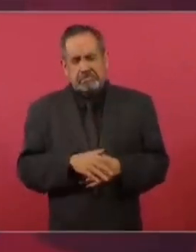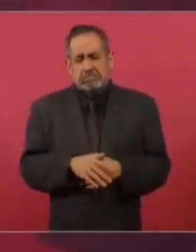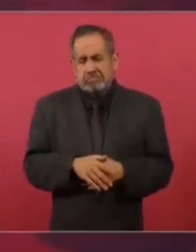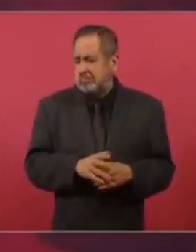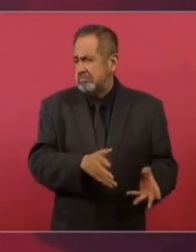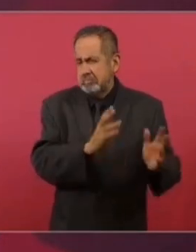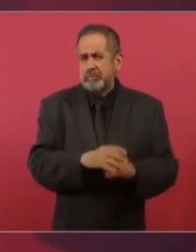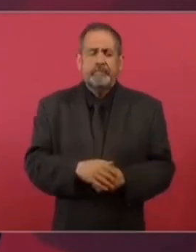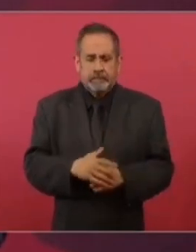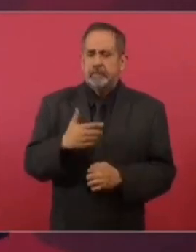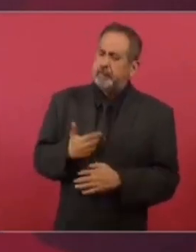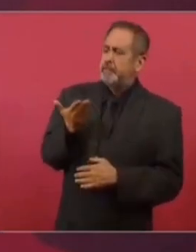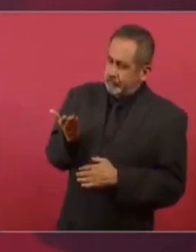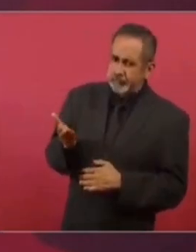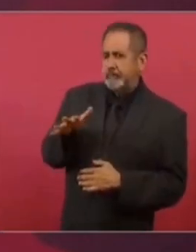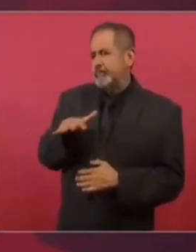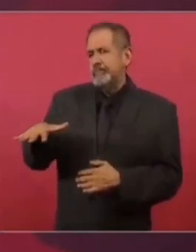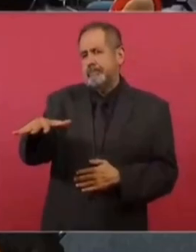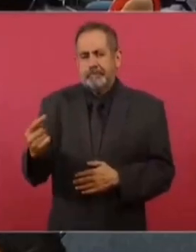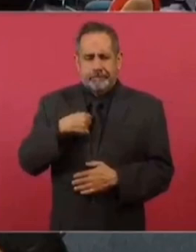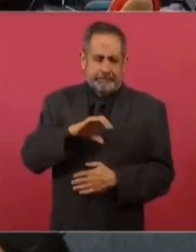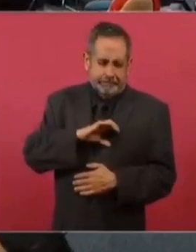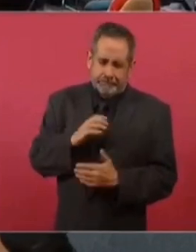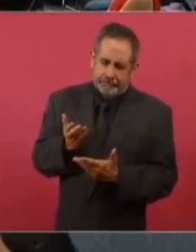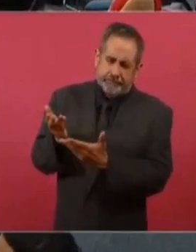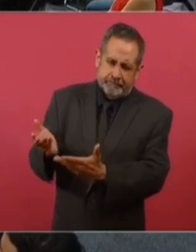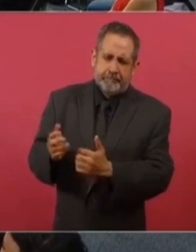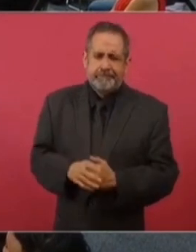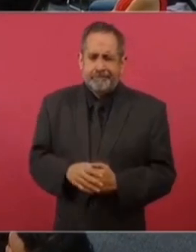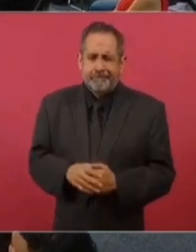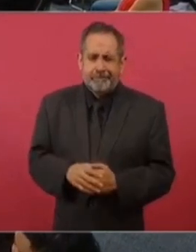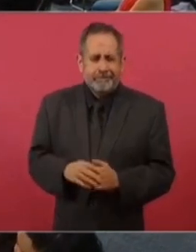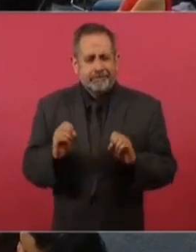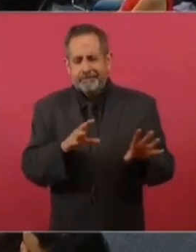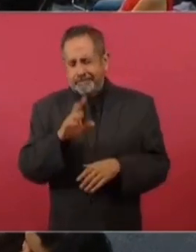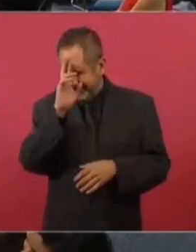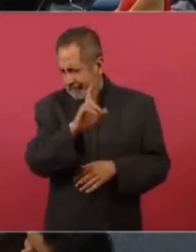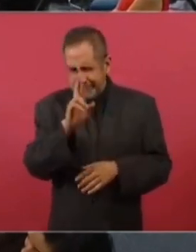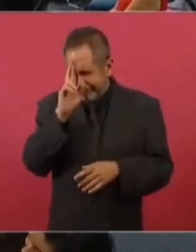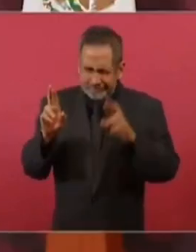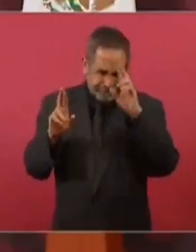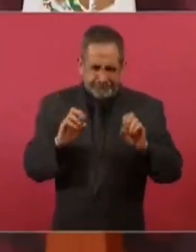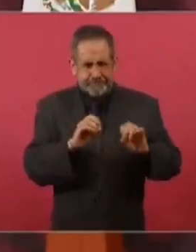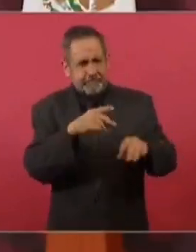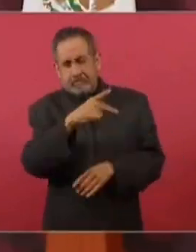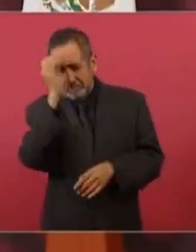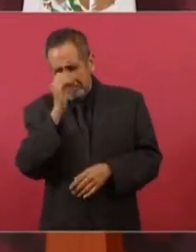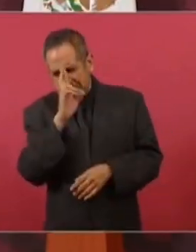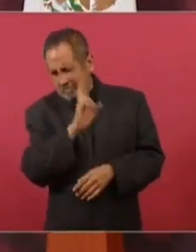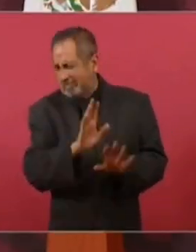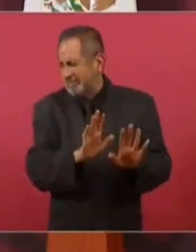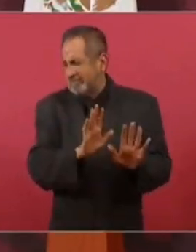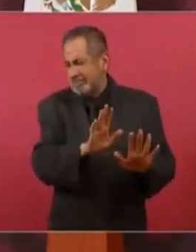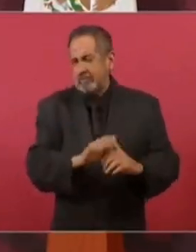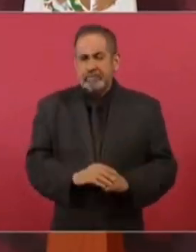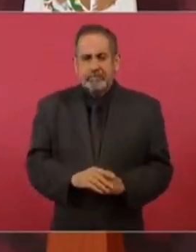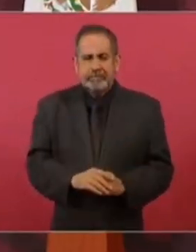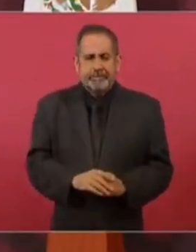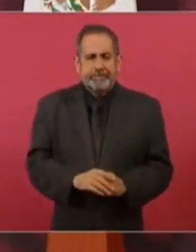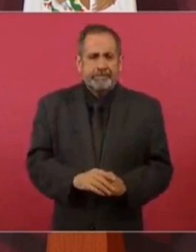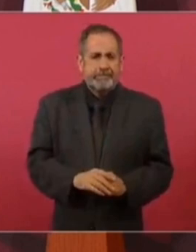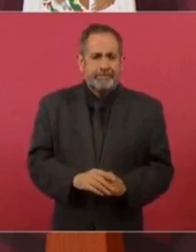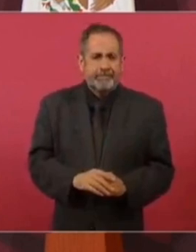parte. Y les pido a todos de que se respete su punto de vista, aun